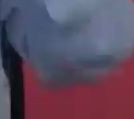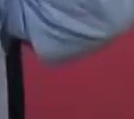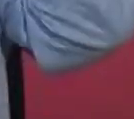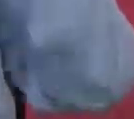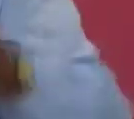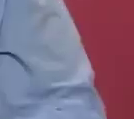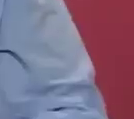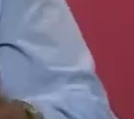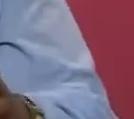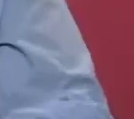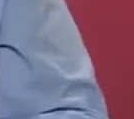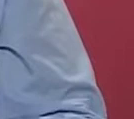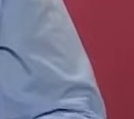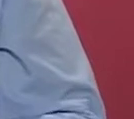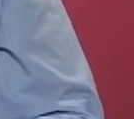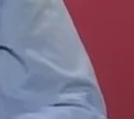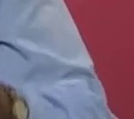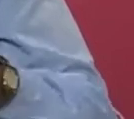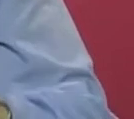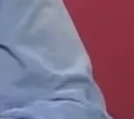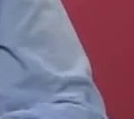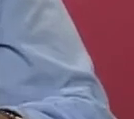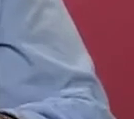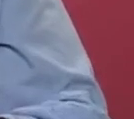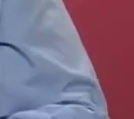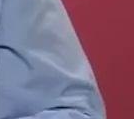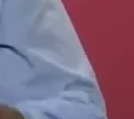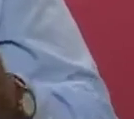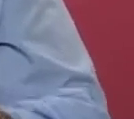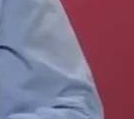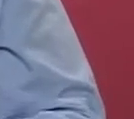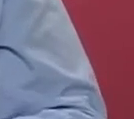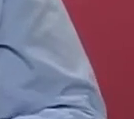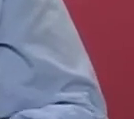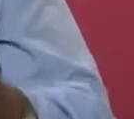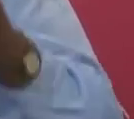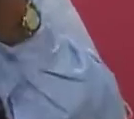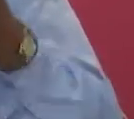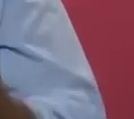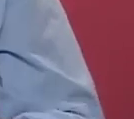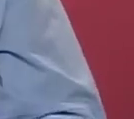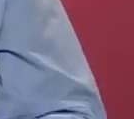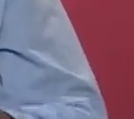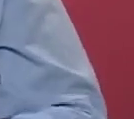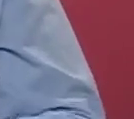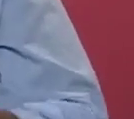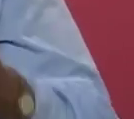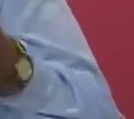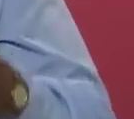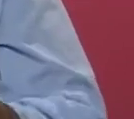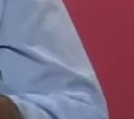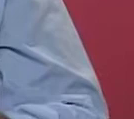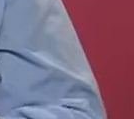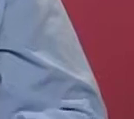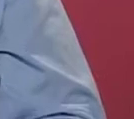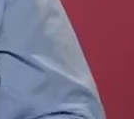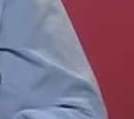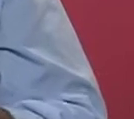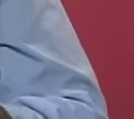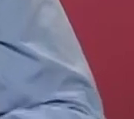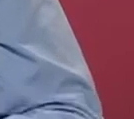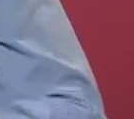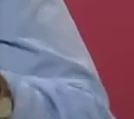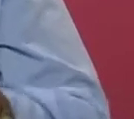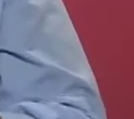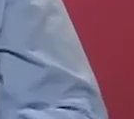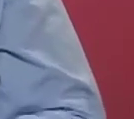conocer el evangelio de Jesucristo. Y dice aquí, y no penséis, sino que fuere dado en aquella hora esto, porque no